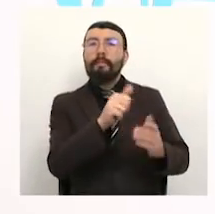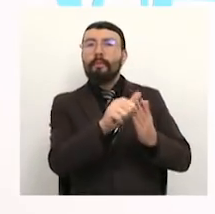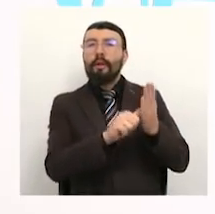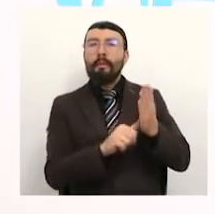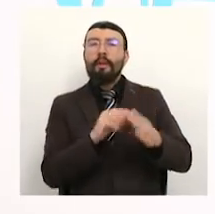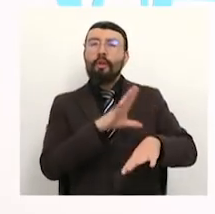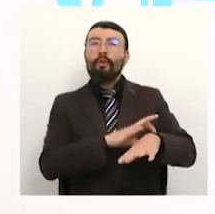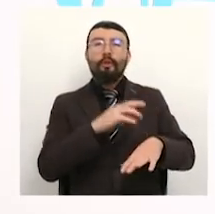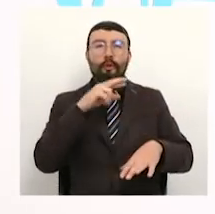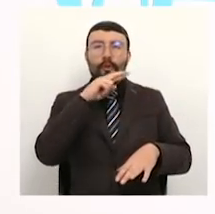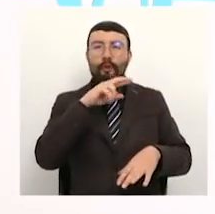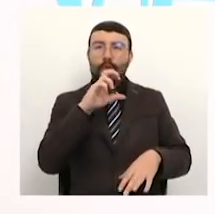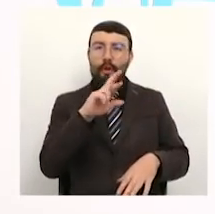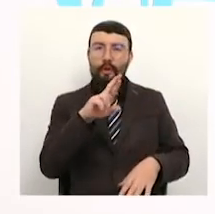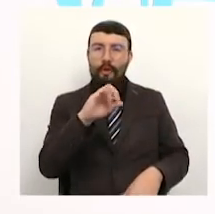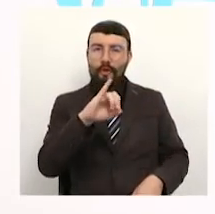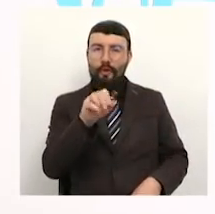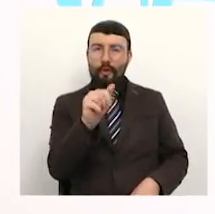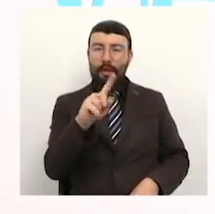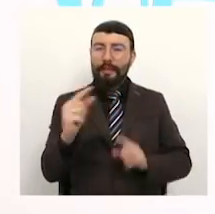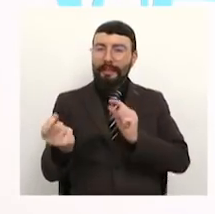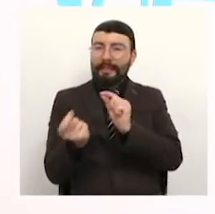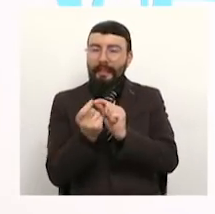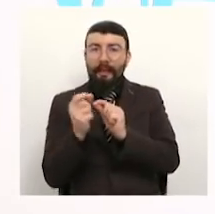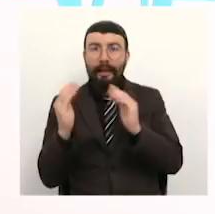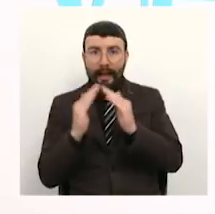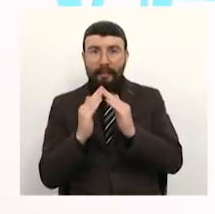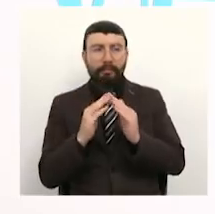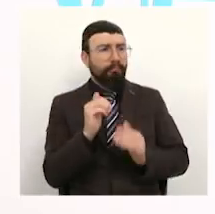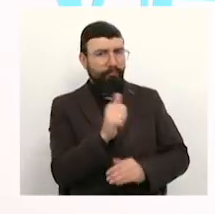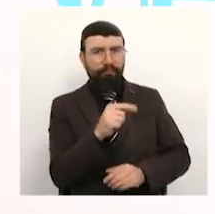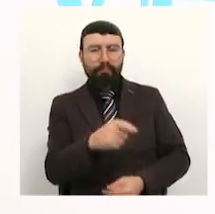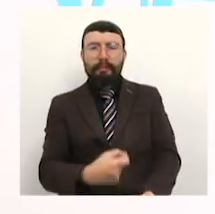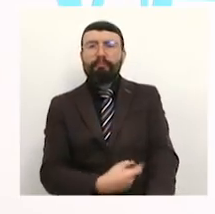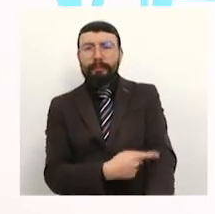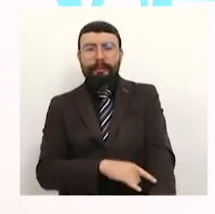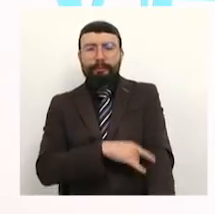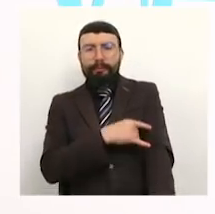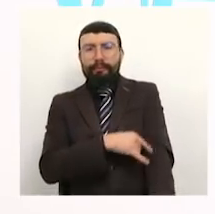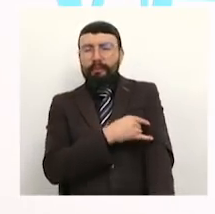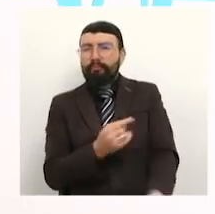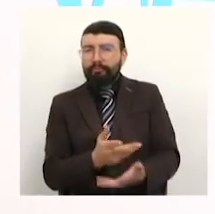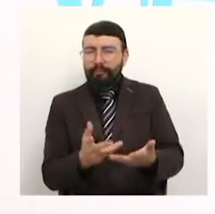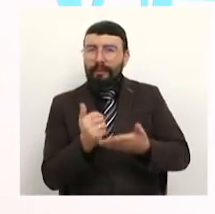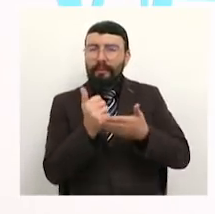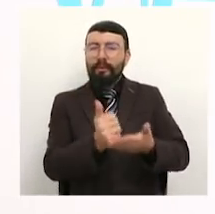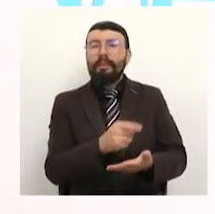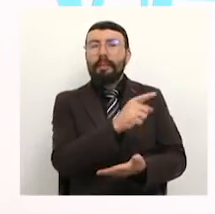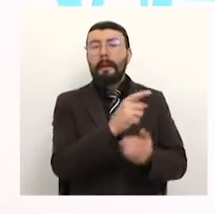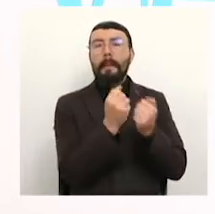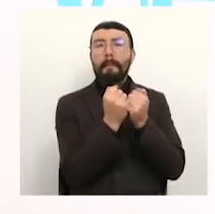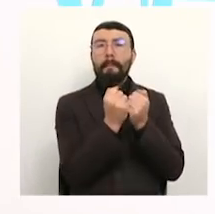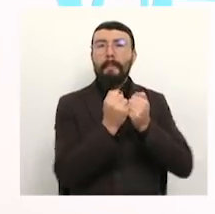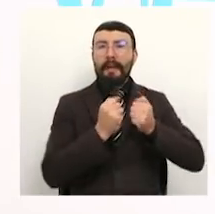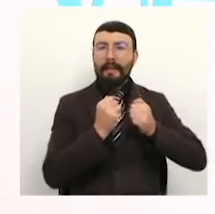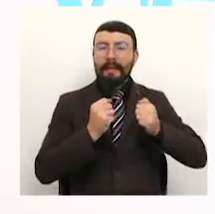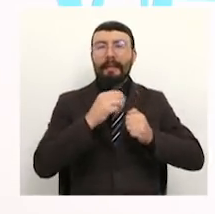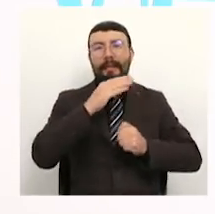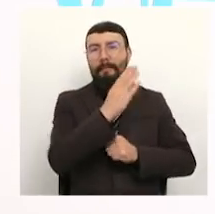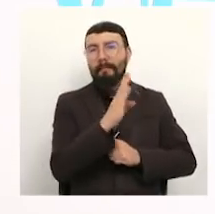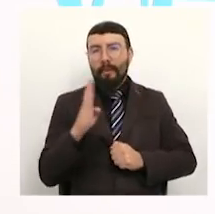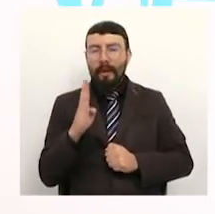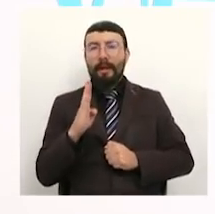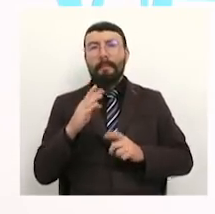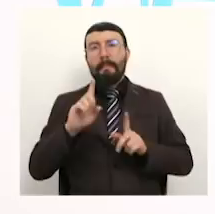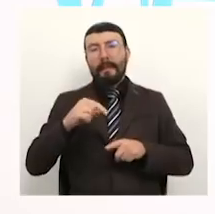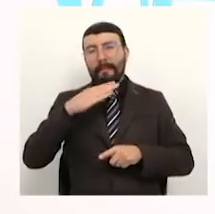doctora deborah rodríguez maneja este programa de consulta y de sueros en las ciudades de barranquilla de bogotá y de medellín